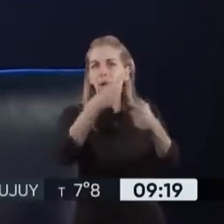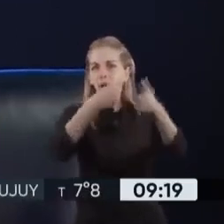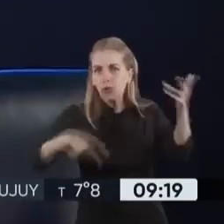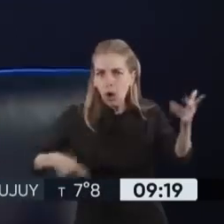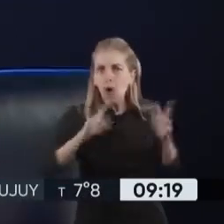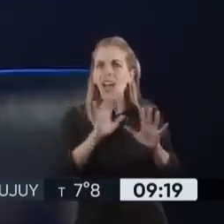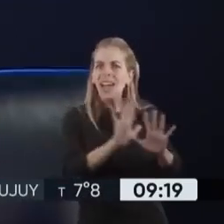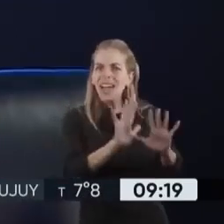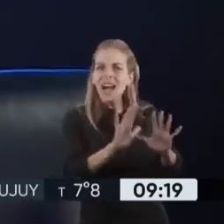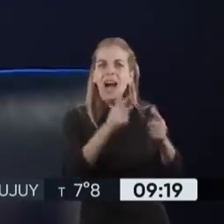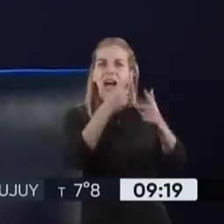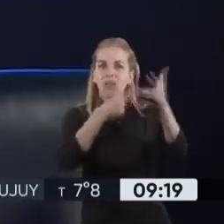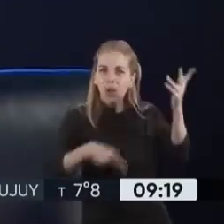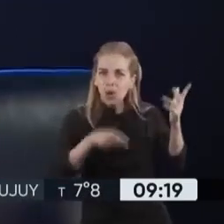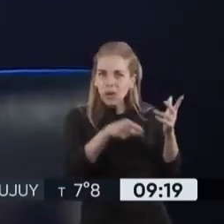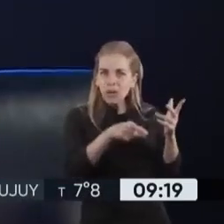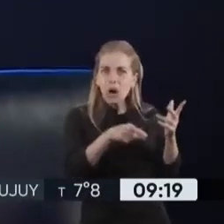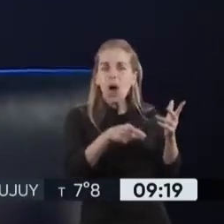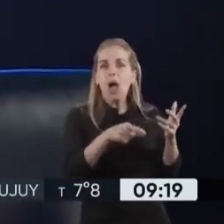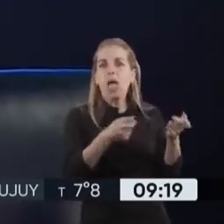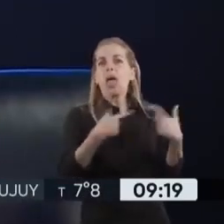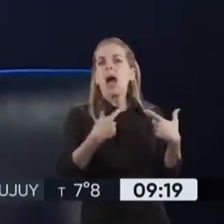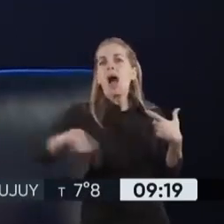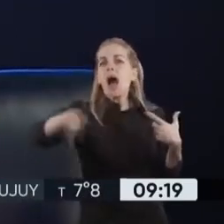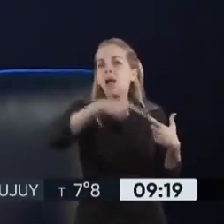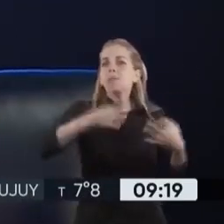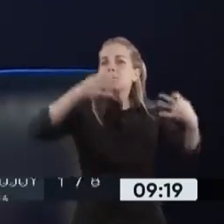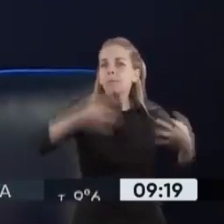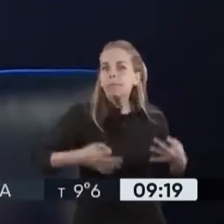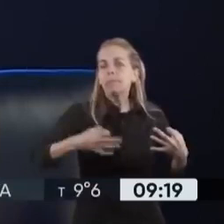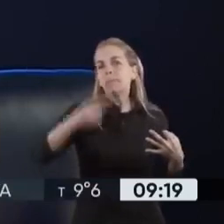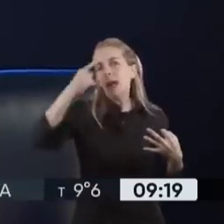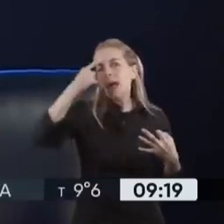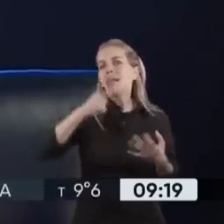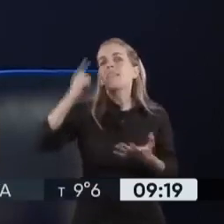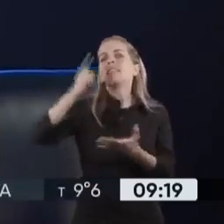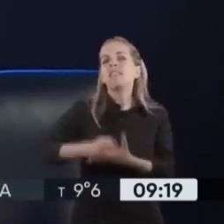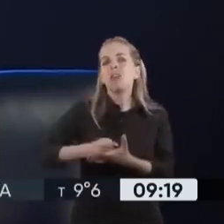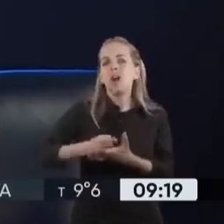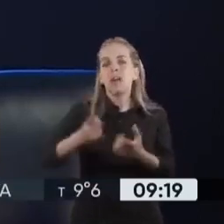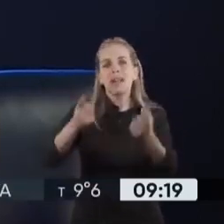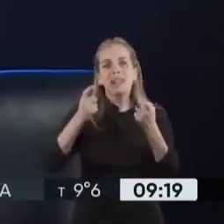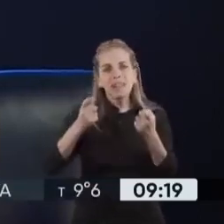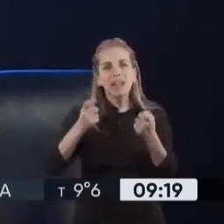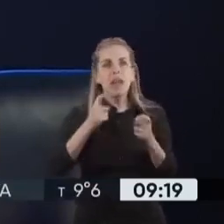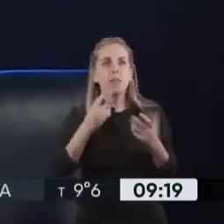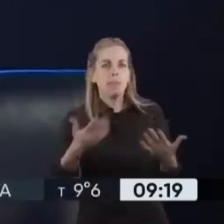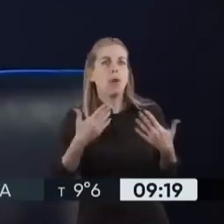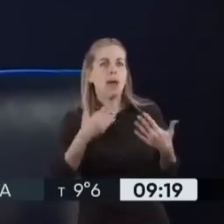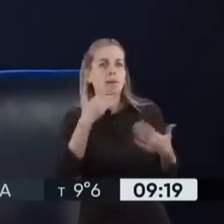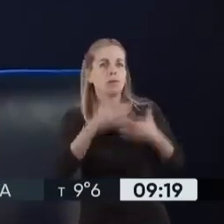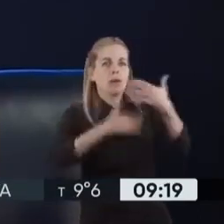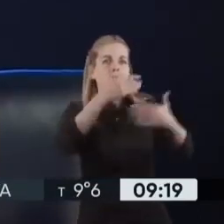posicionarnos a nosotros para poder hacer todas las medidas implementar todas las medidas necesarias que nos permitan seguir creciendo